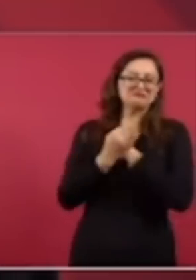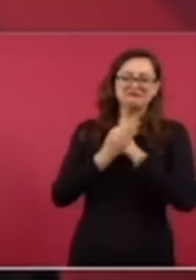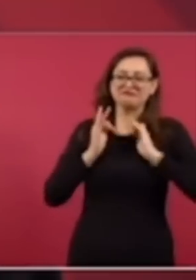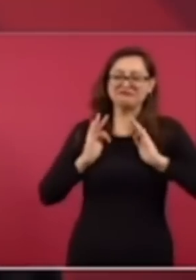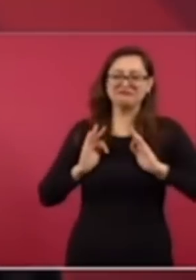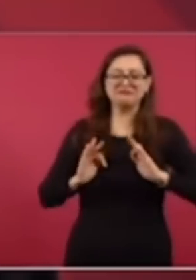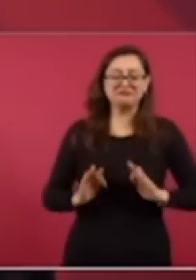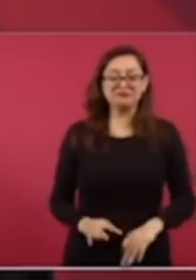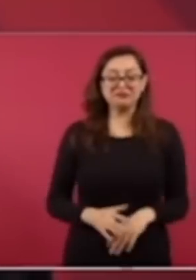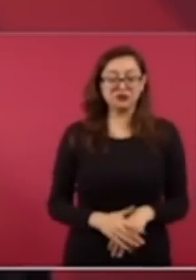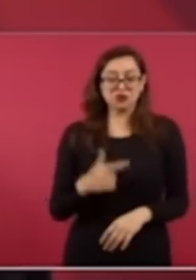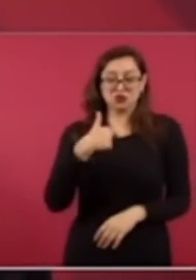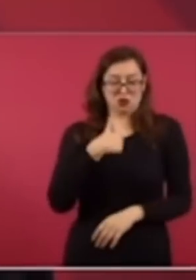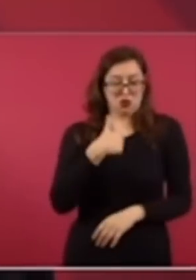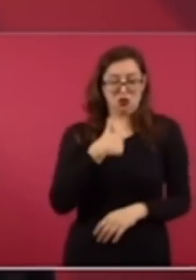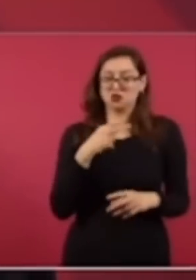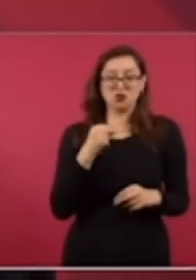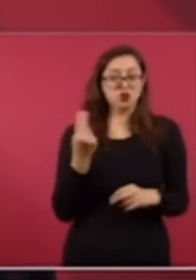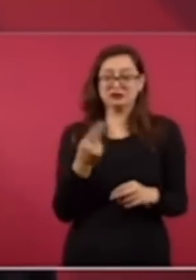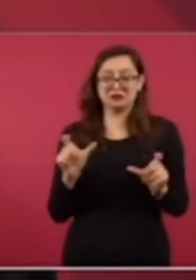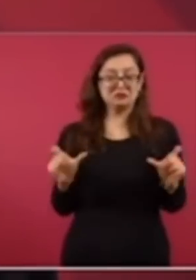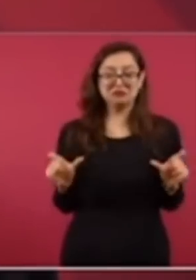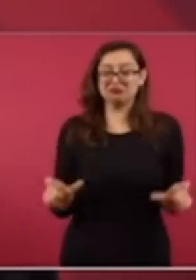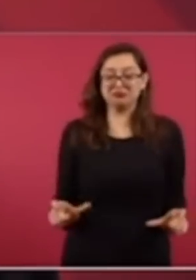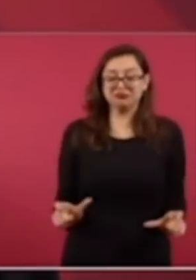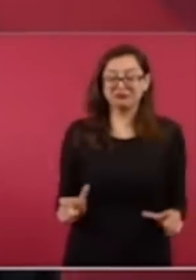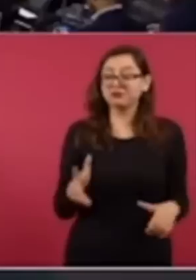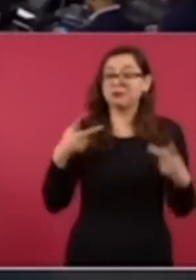El pueblo es mi ángel de la guarda.